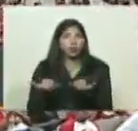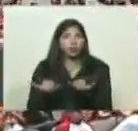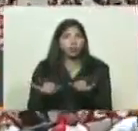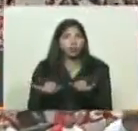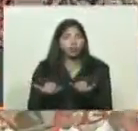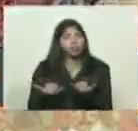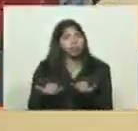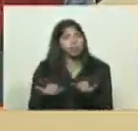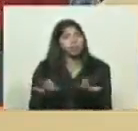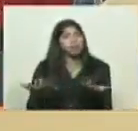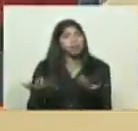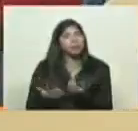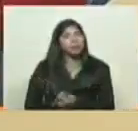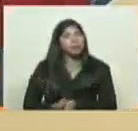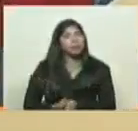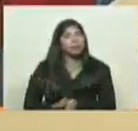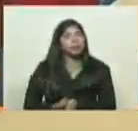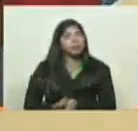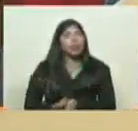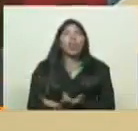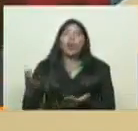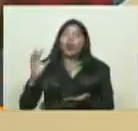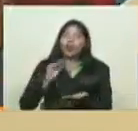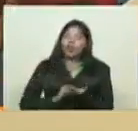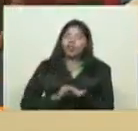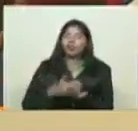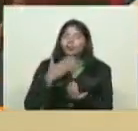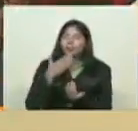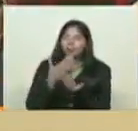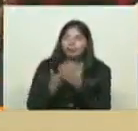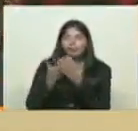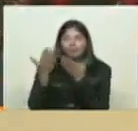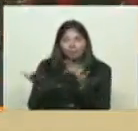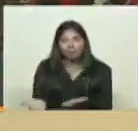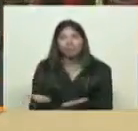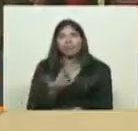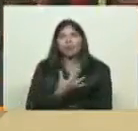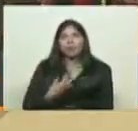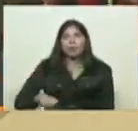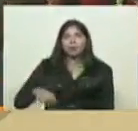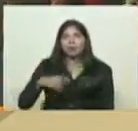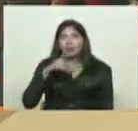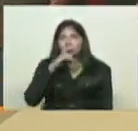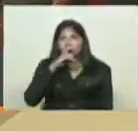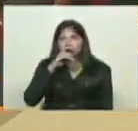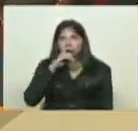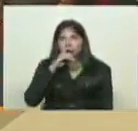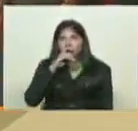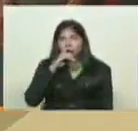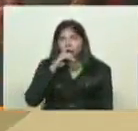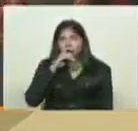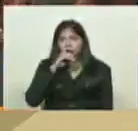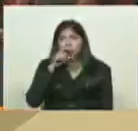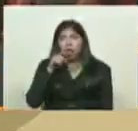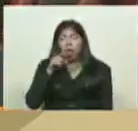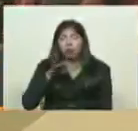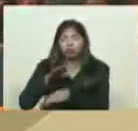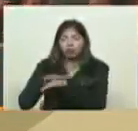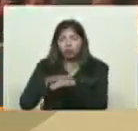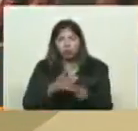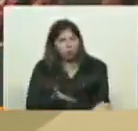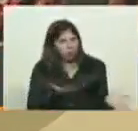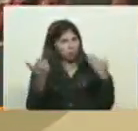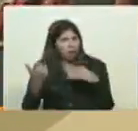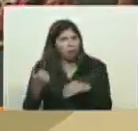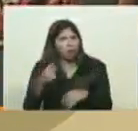una vez más, pues, agradeciendo al presidente que nos haya dicho a la juventud que somos capaces de